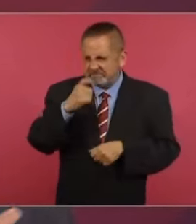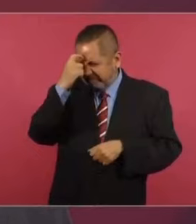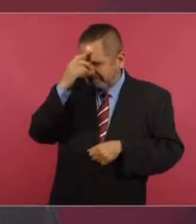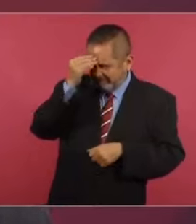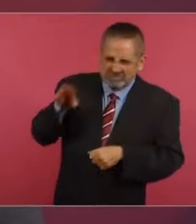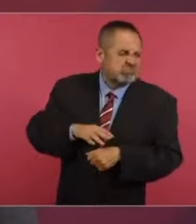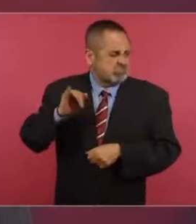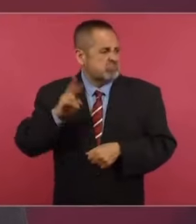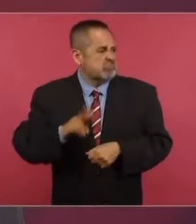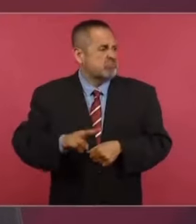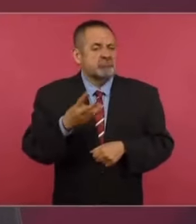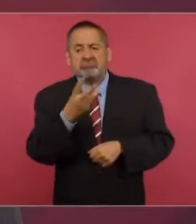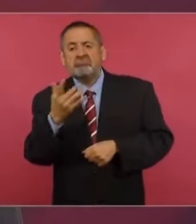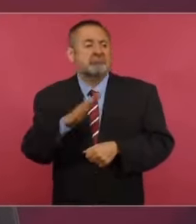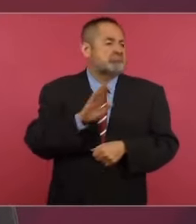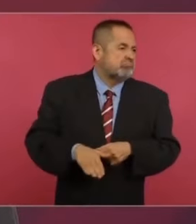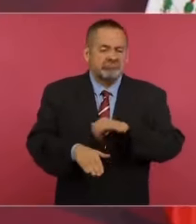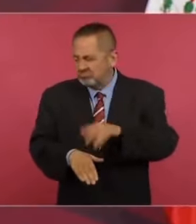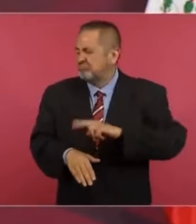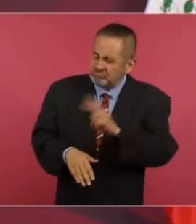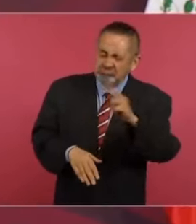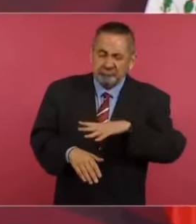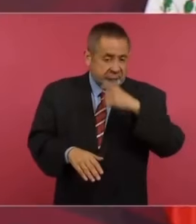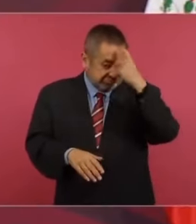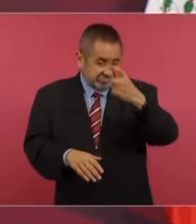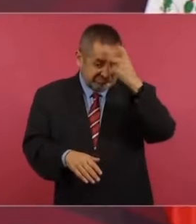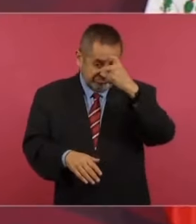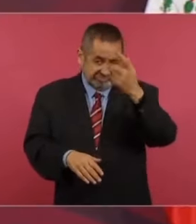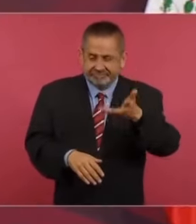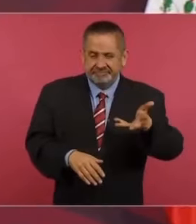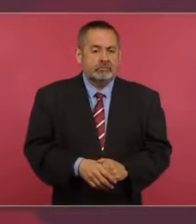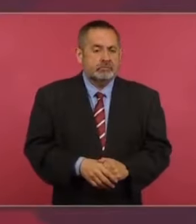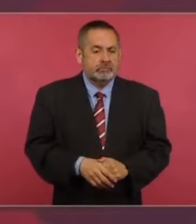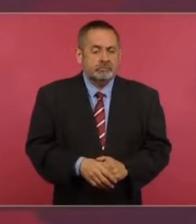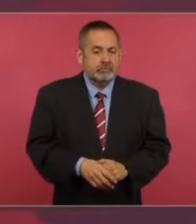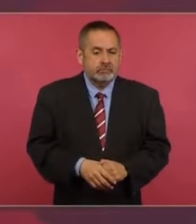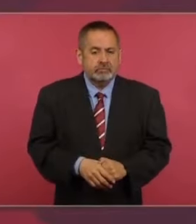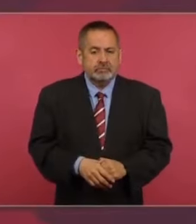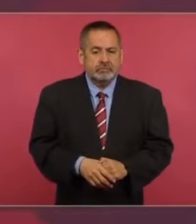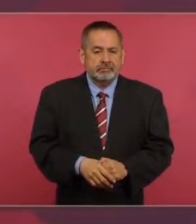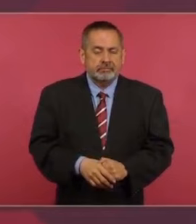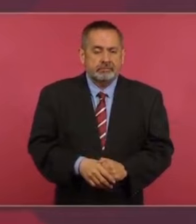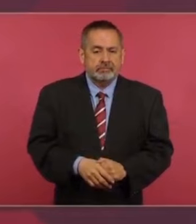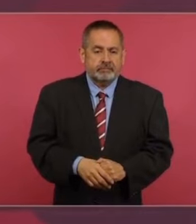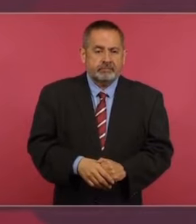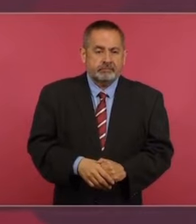inventar que sí hubieron, nada más que lo están ocultando. Muy